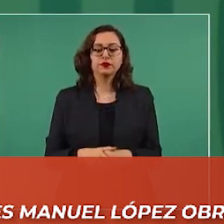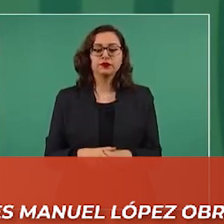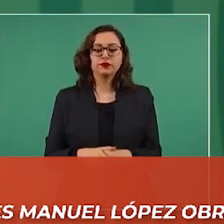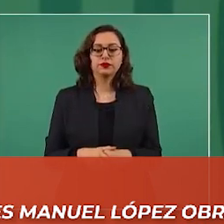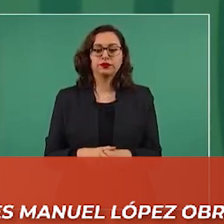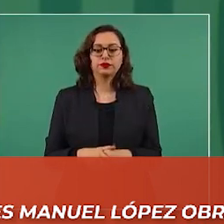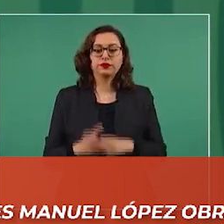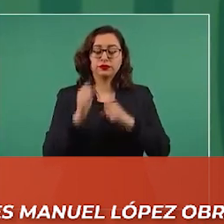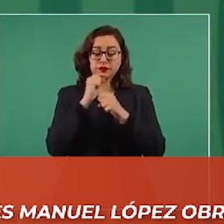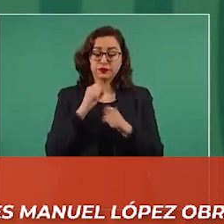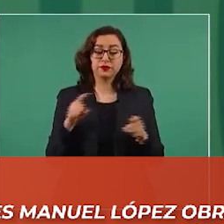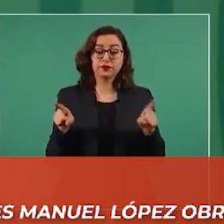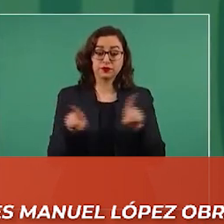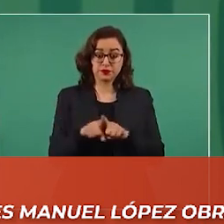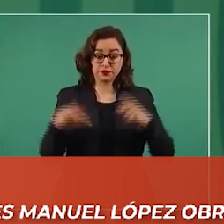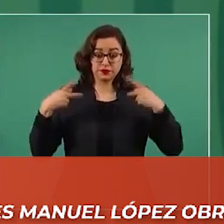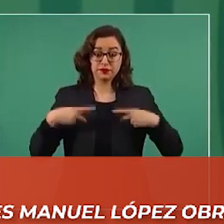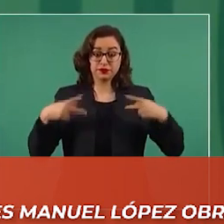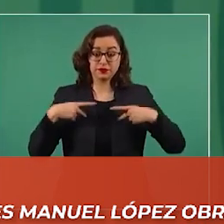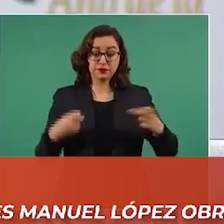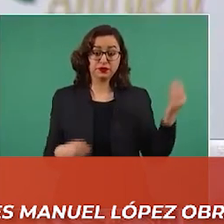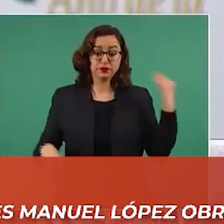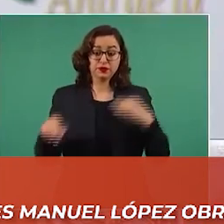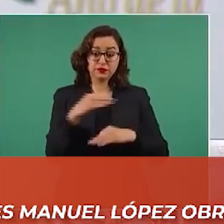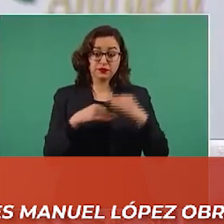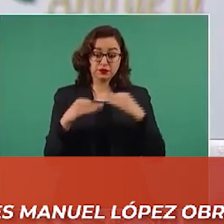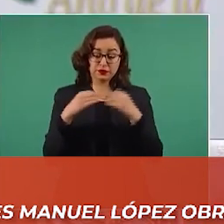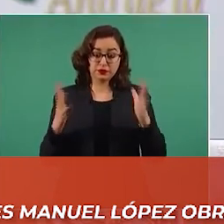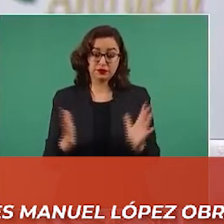con todos los que están participando.